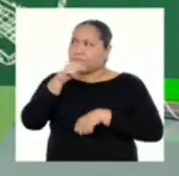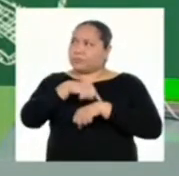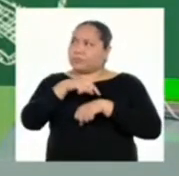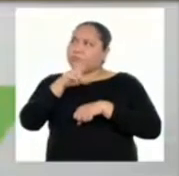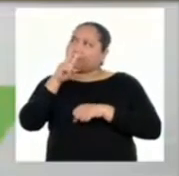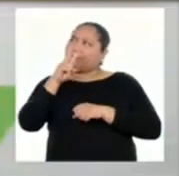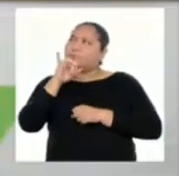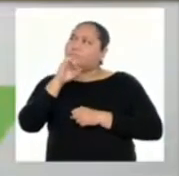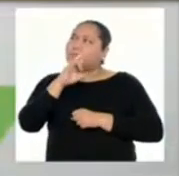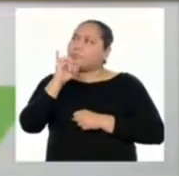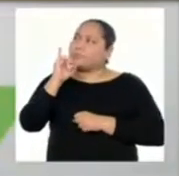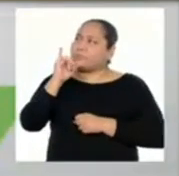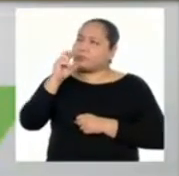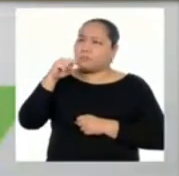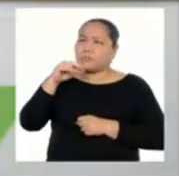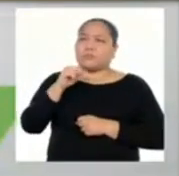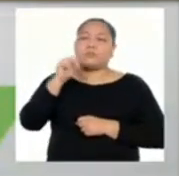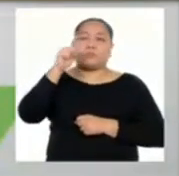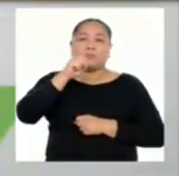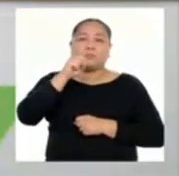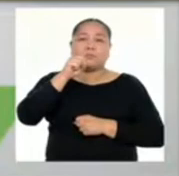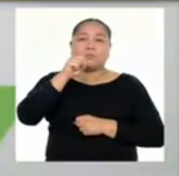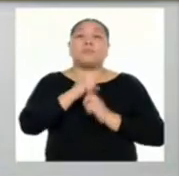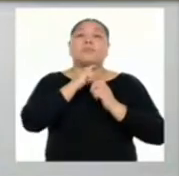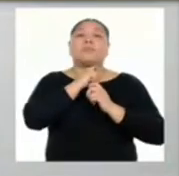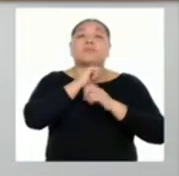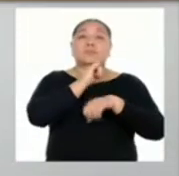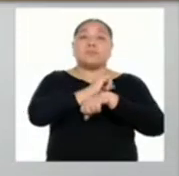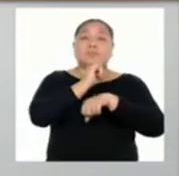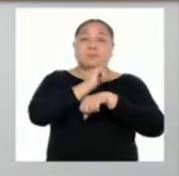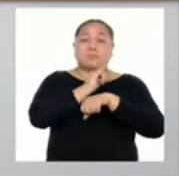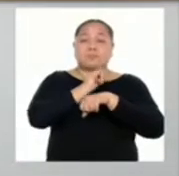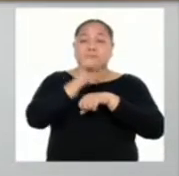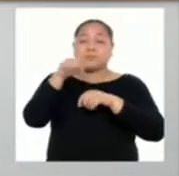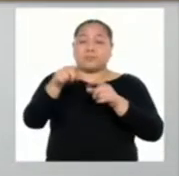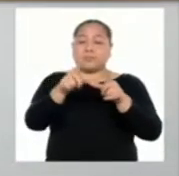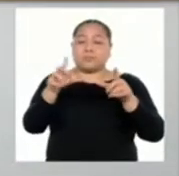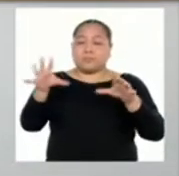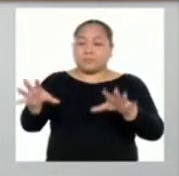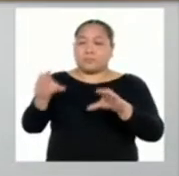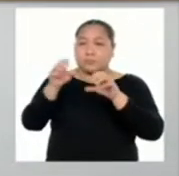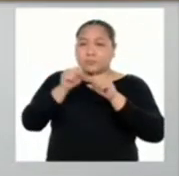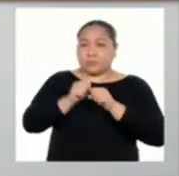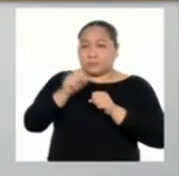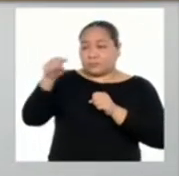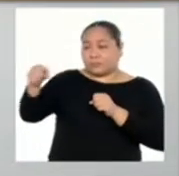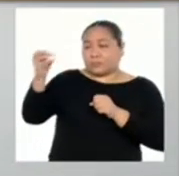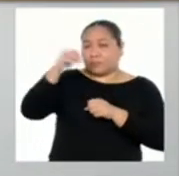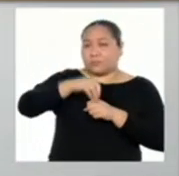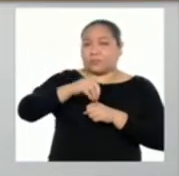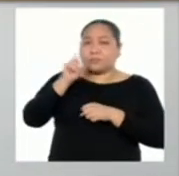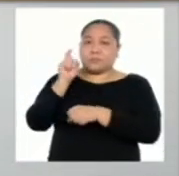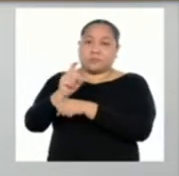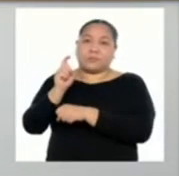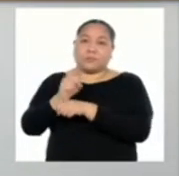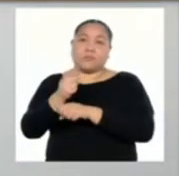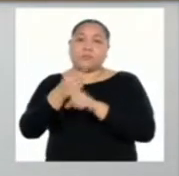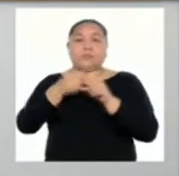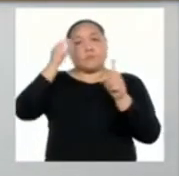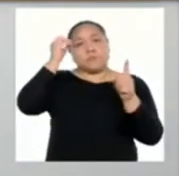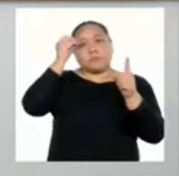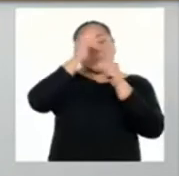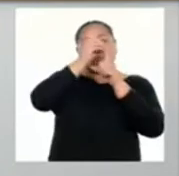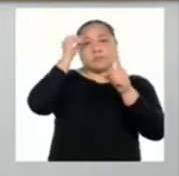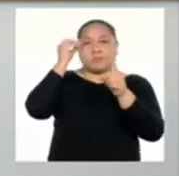virreinal? Sí, los conventos eran espacios donde recibían educación, pero los objetivos